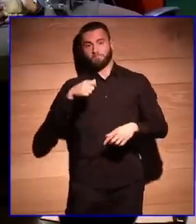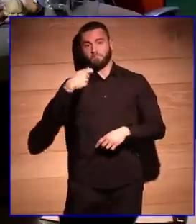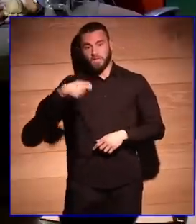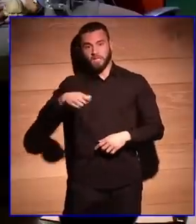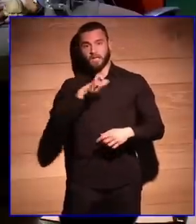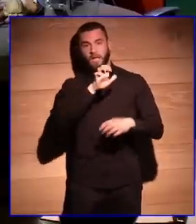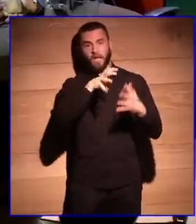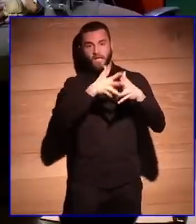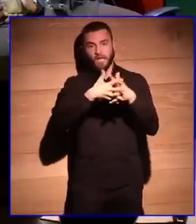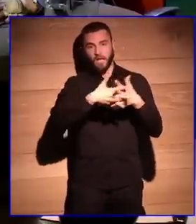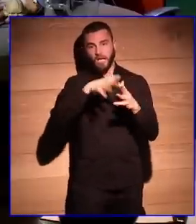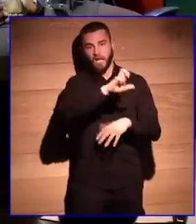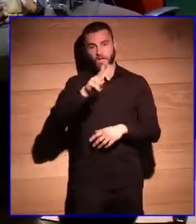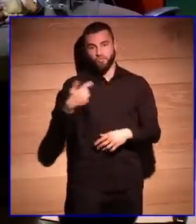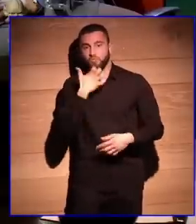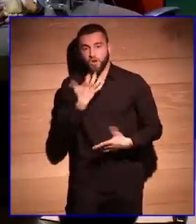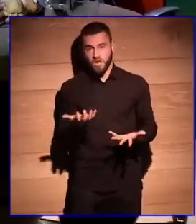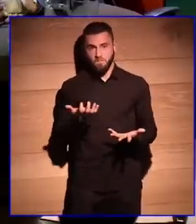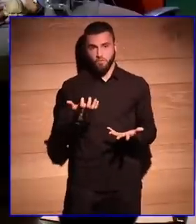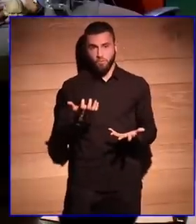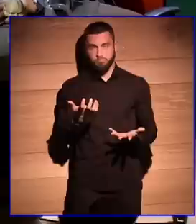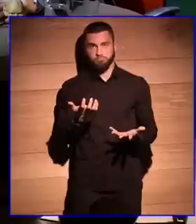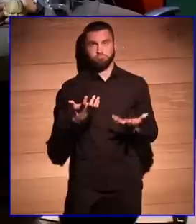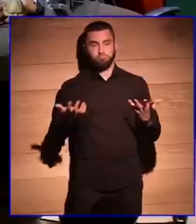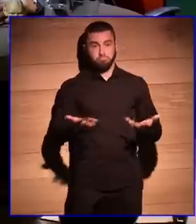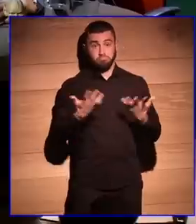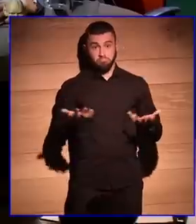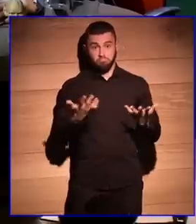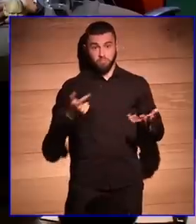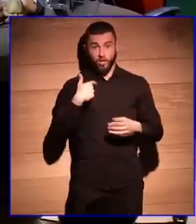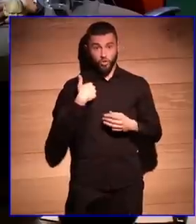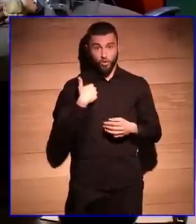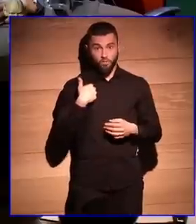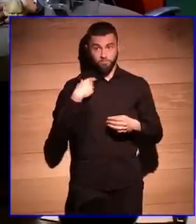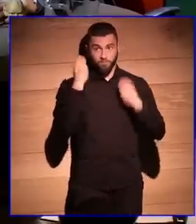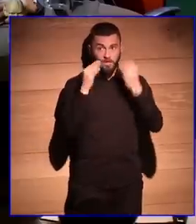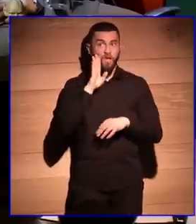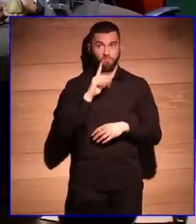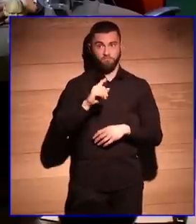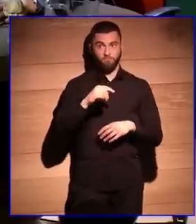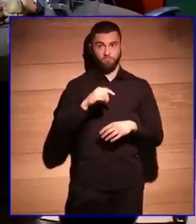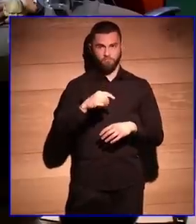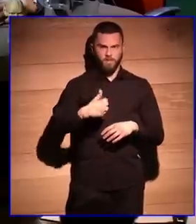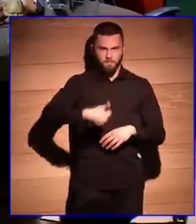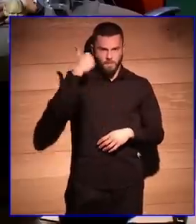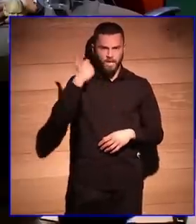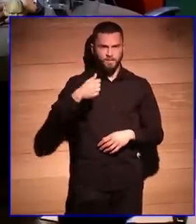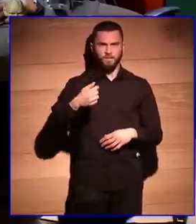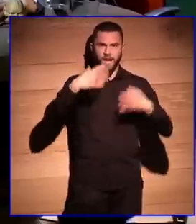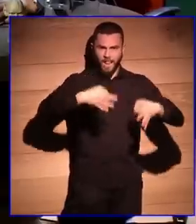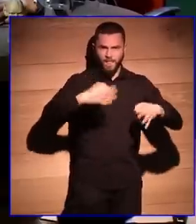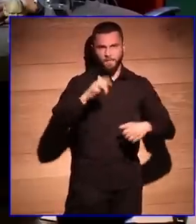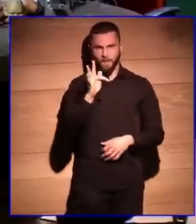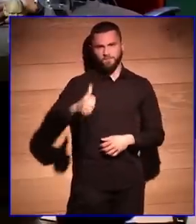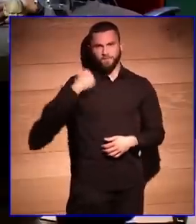Unidos, por poner un ejemplo? ¿Ha cambiado la, y no estoy pensando solamente en eso, sino en la realidad, sino también en la ficción, series